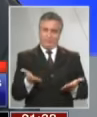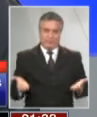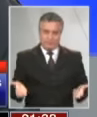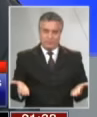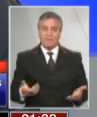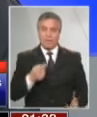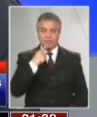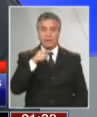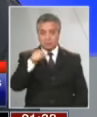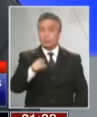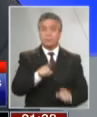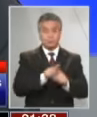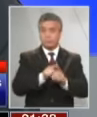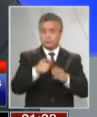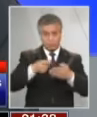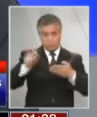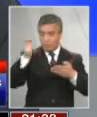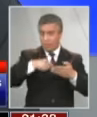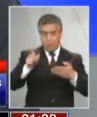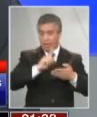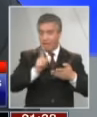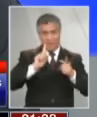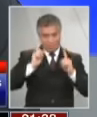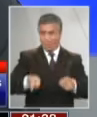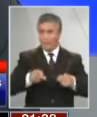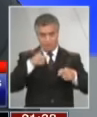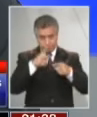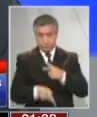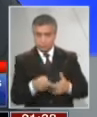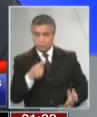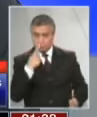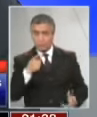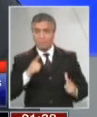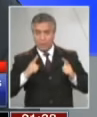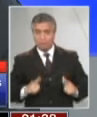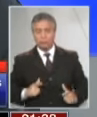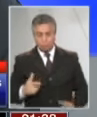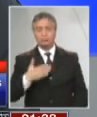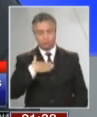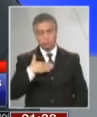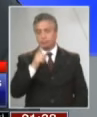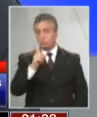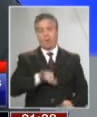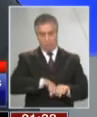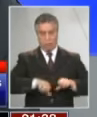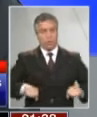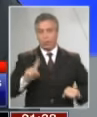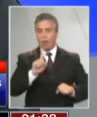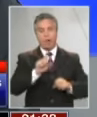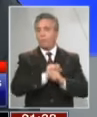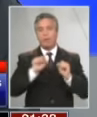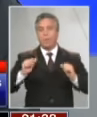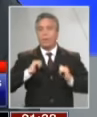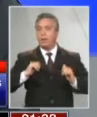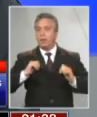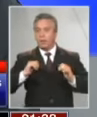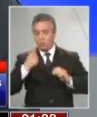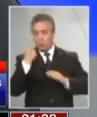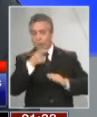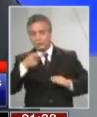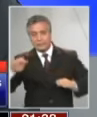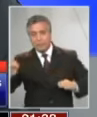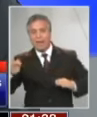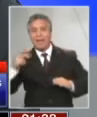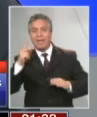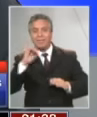tanto, dejar de darse esas autorizaciones por parte del Congreso cuando se trate de vacaciones? Yo estoy de acuerdo. Creo que no pueden haber actividades recreativas que se den en el marco de las